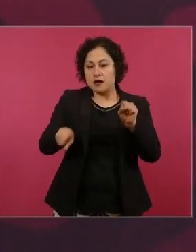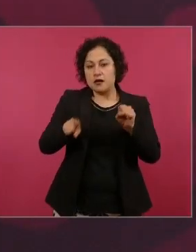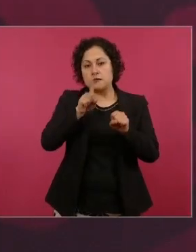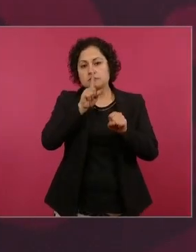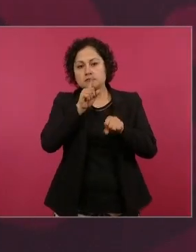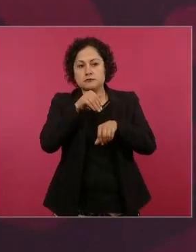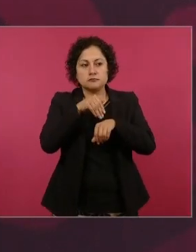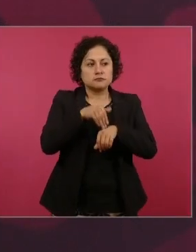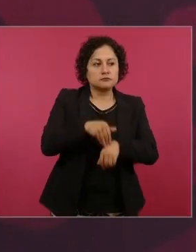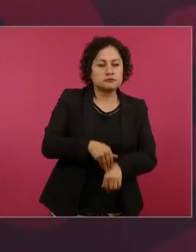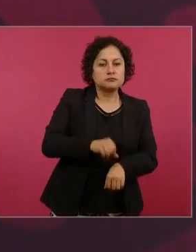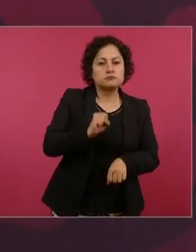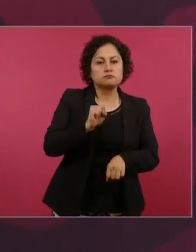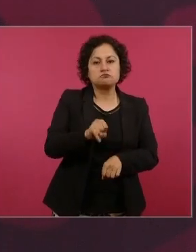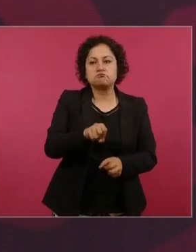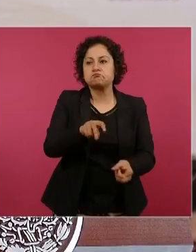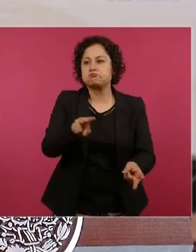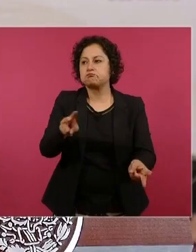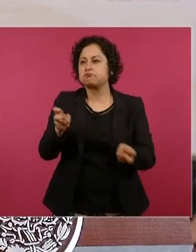atraco.